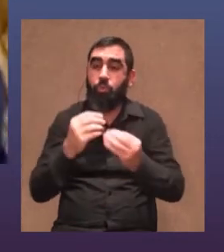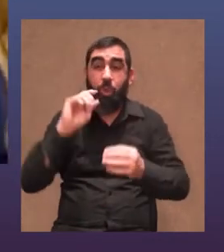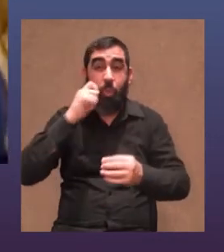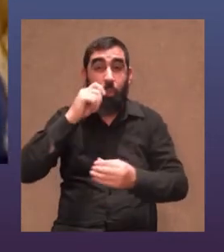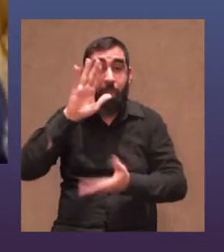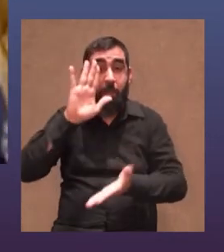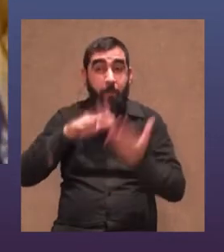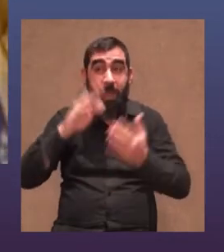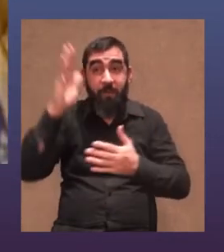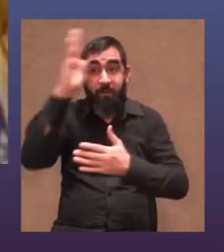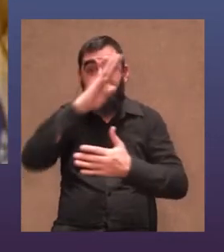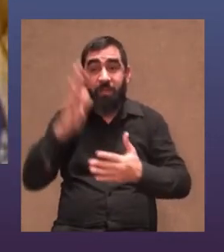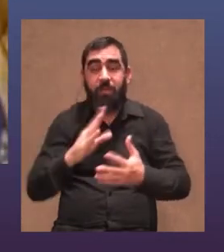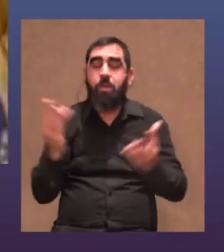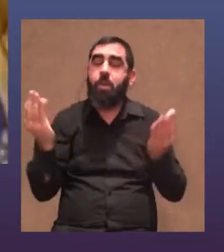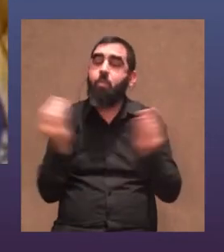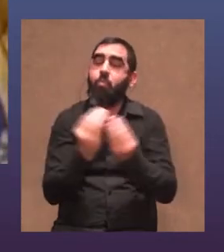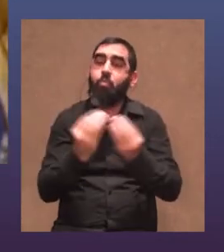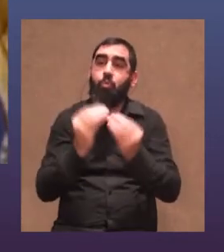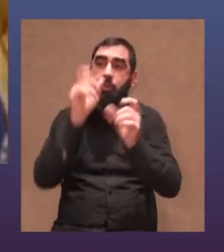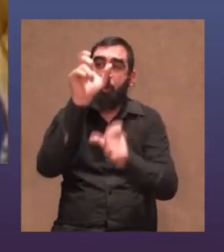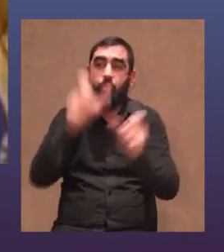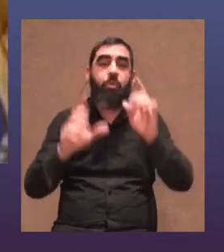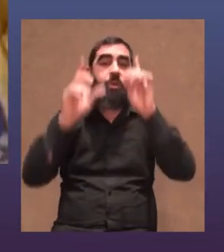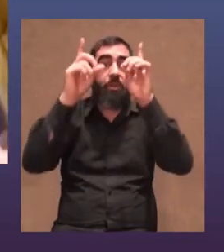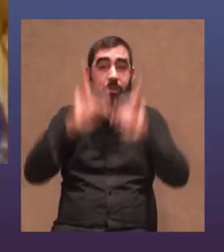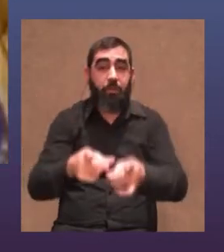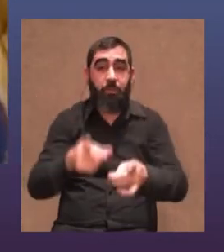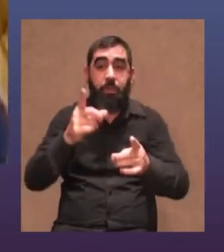enorme. Entonces, eso